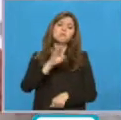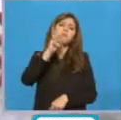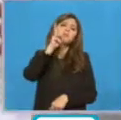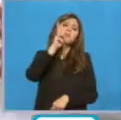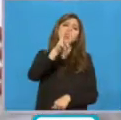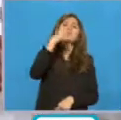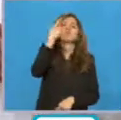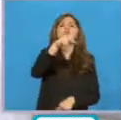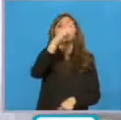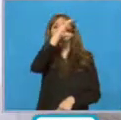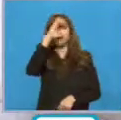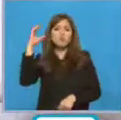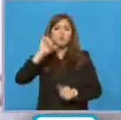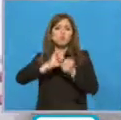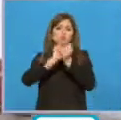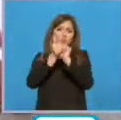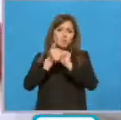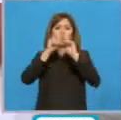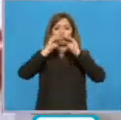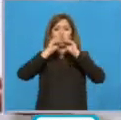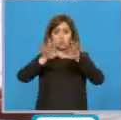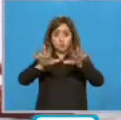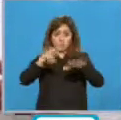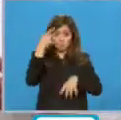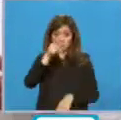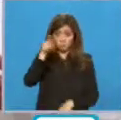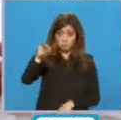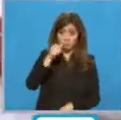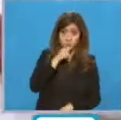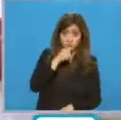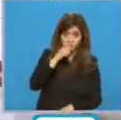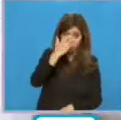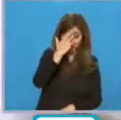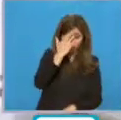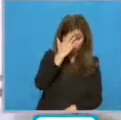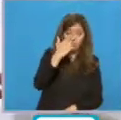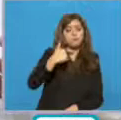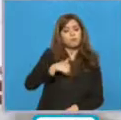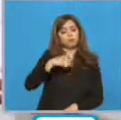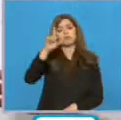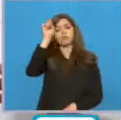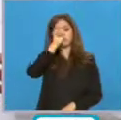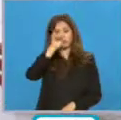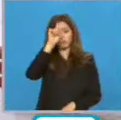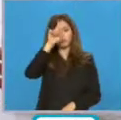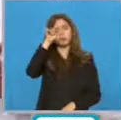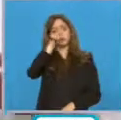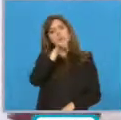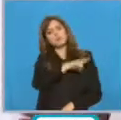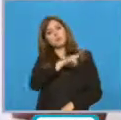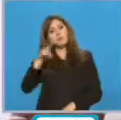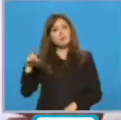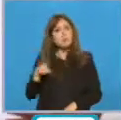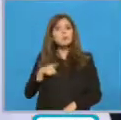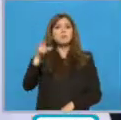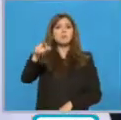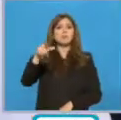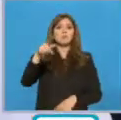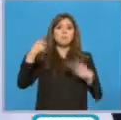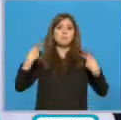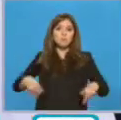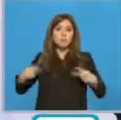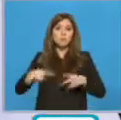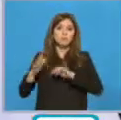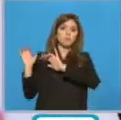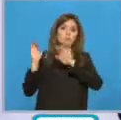accesos también en el ámbito virtual, ¿no? Si no conoces a nadie, yo te recomendaría ampliamente entonces no darle acceso a tus datos,